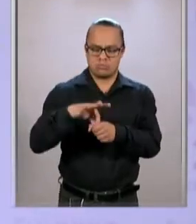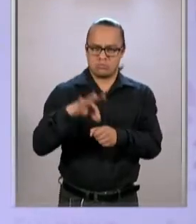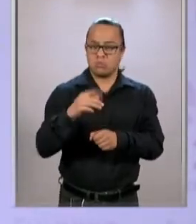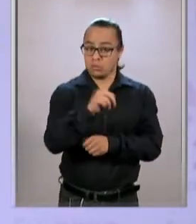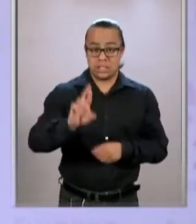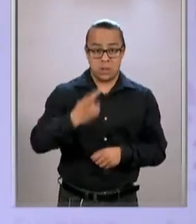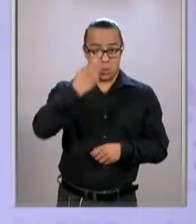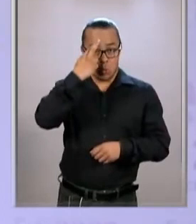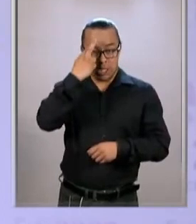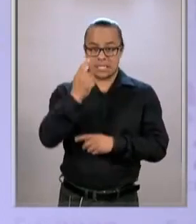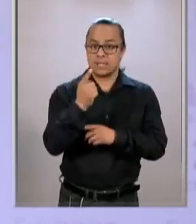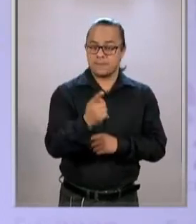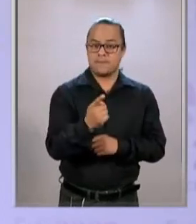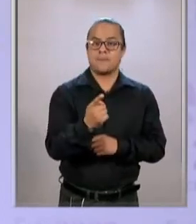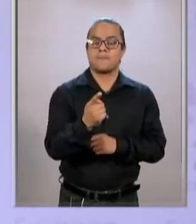que